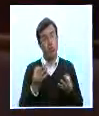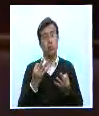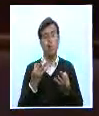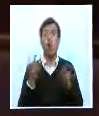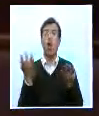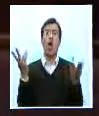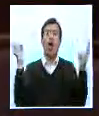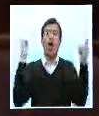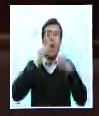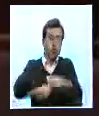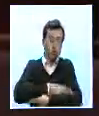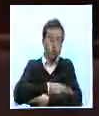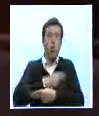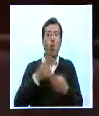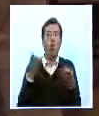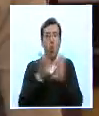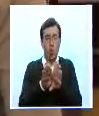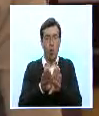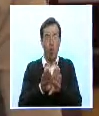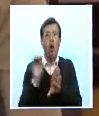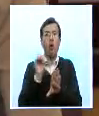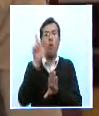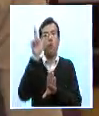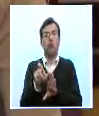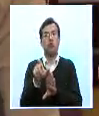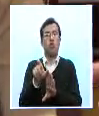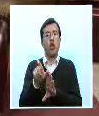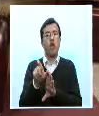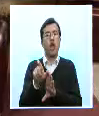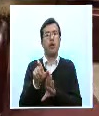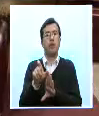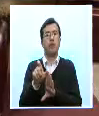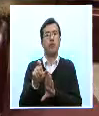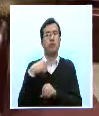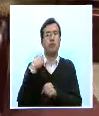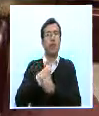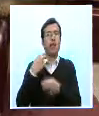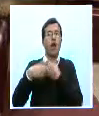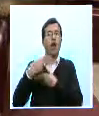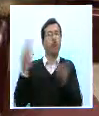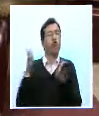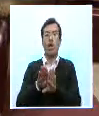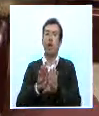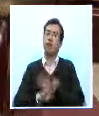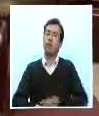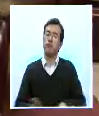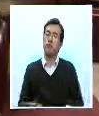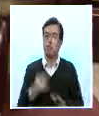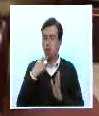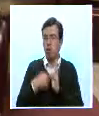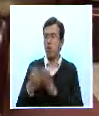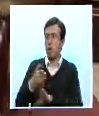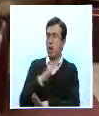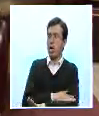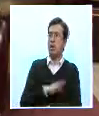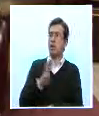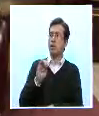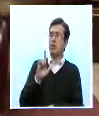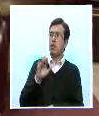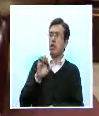clausura temporal o incluso la extinción de la persona jurídica y por ejemplo en ese ámbito insistiendo en el ejemplo que le propuso belkis